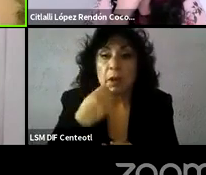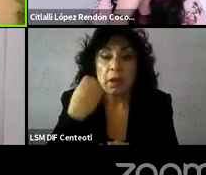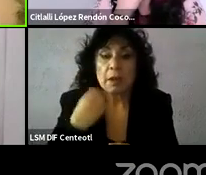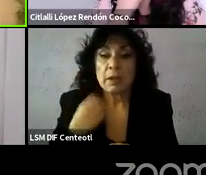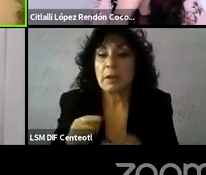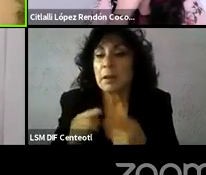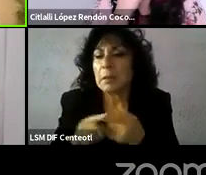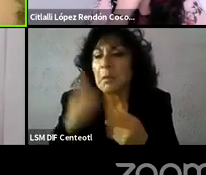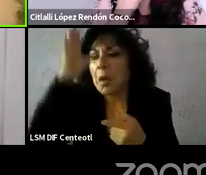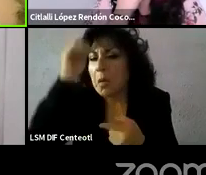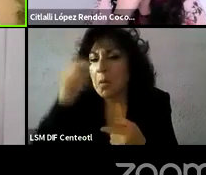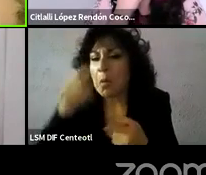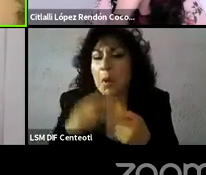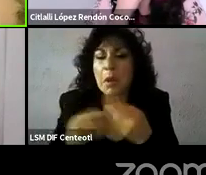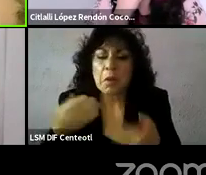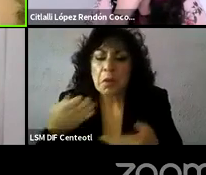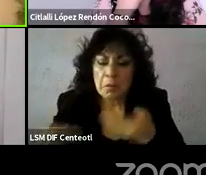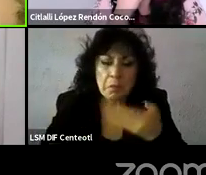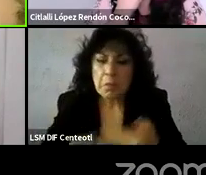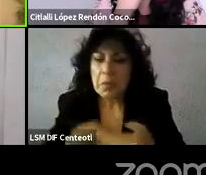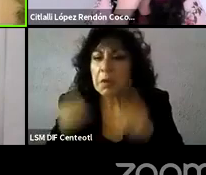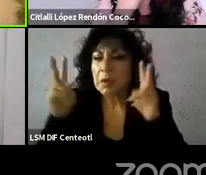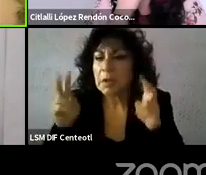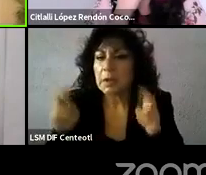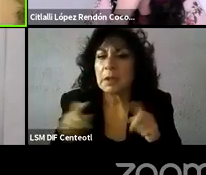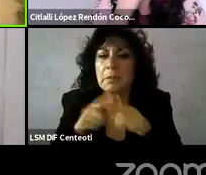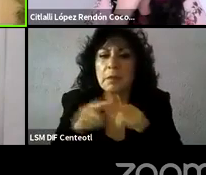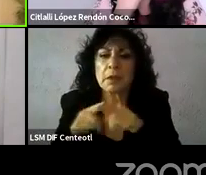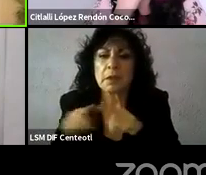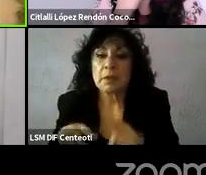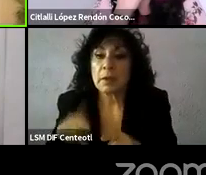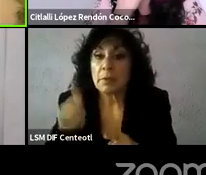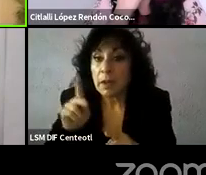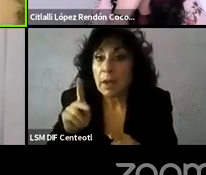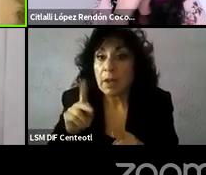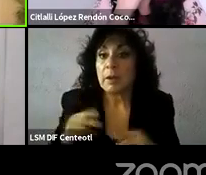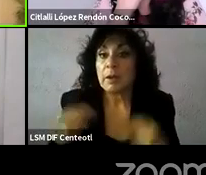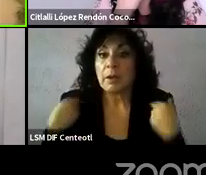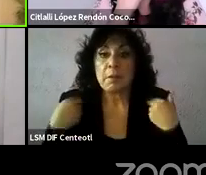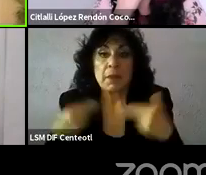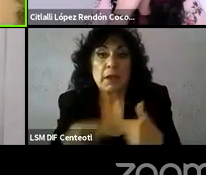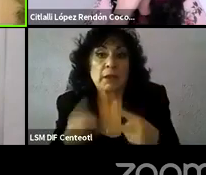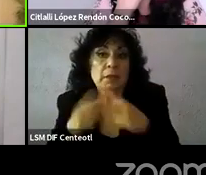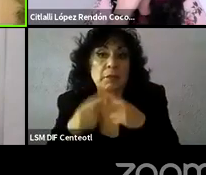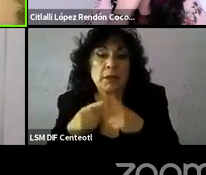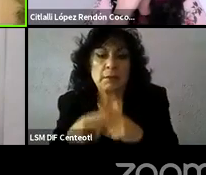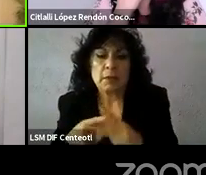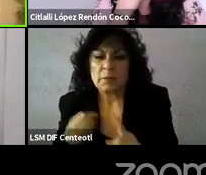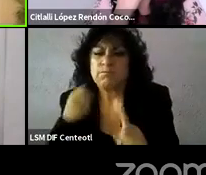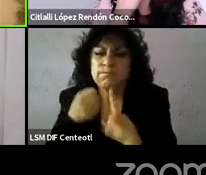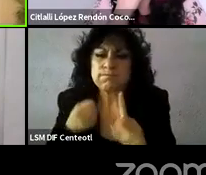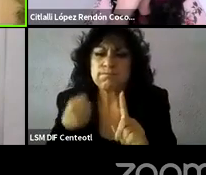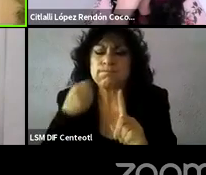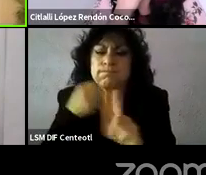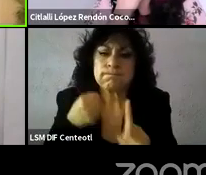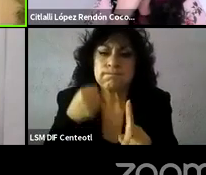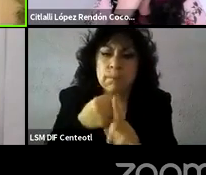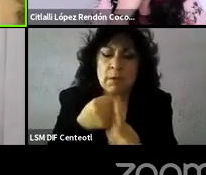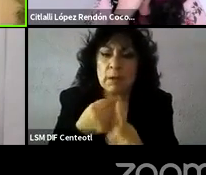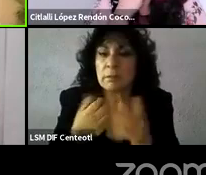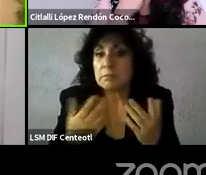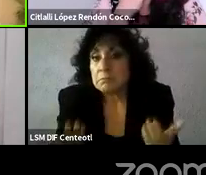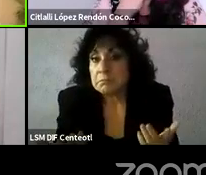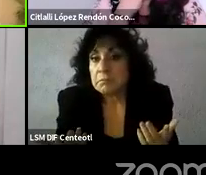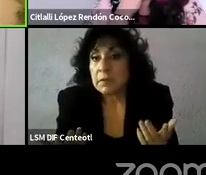mejor manera y expresar nuestras emociones, pero la maestra de matemáticas llega a violentarles. Entonces, si no logramos